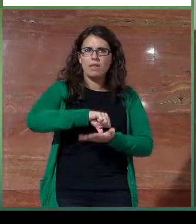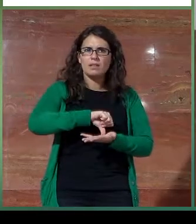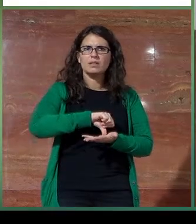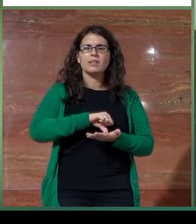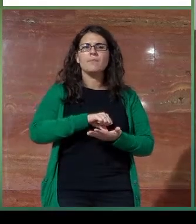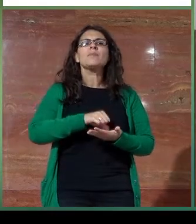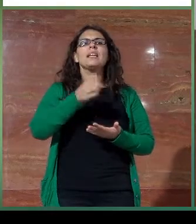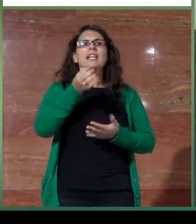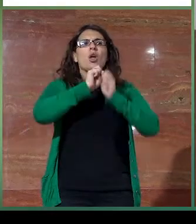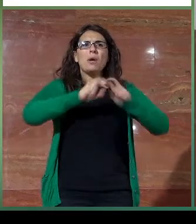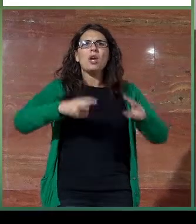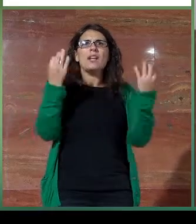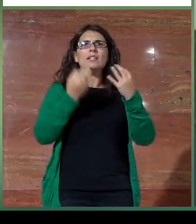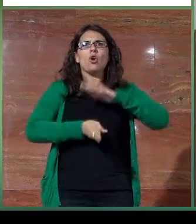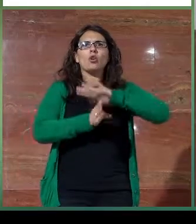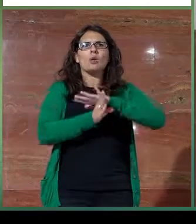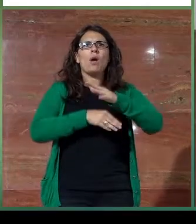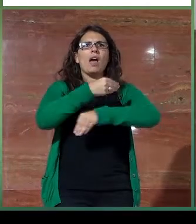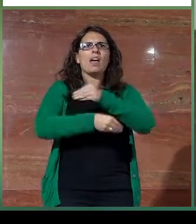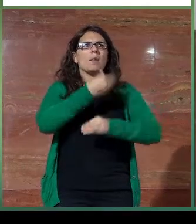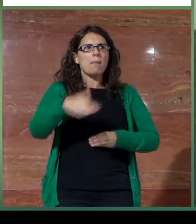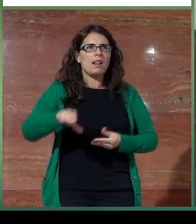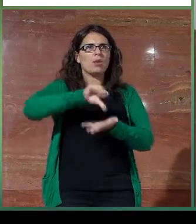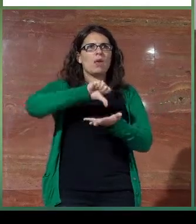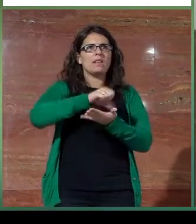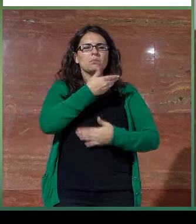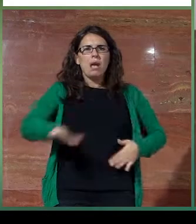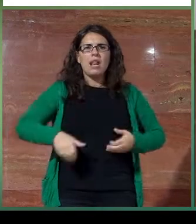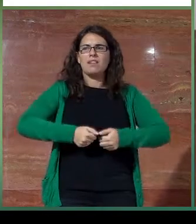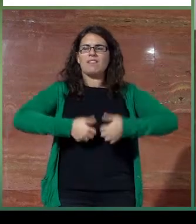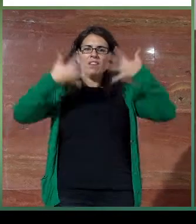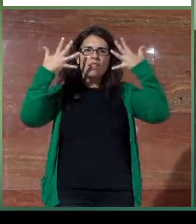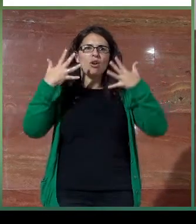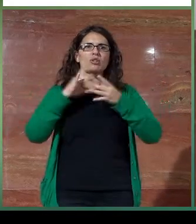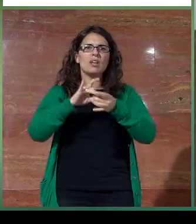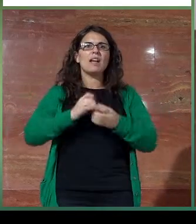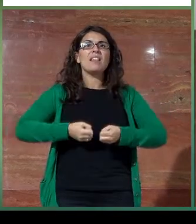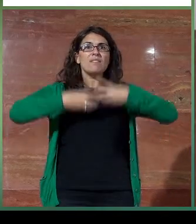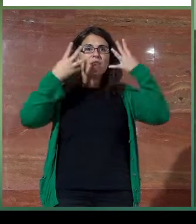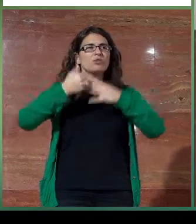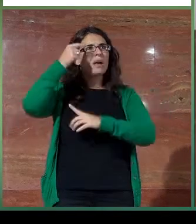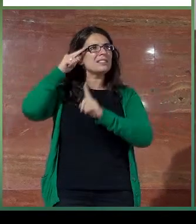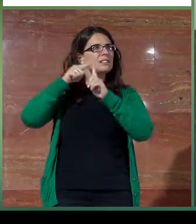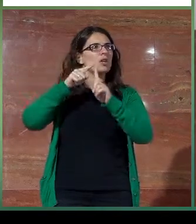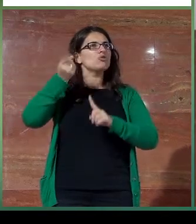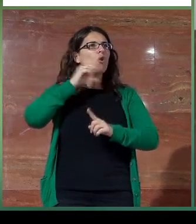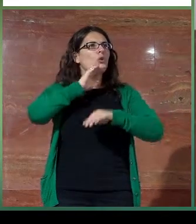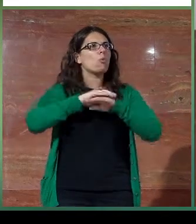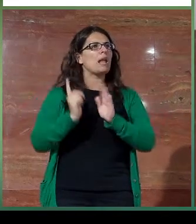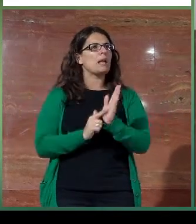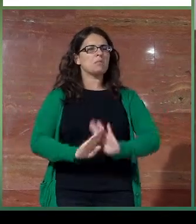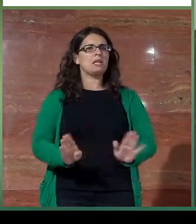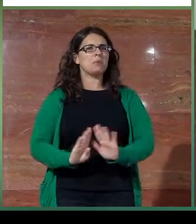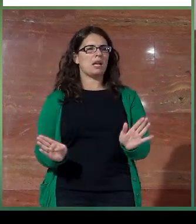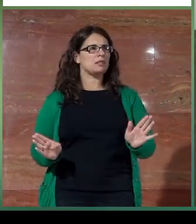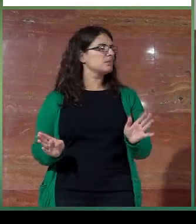se siguen haciendo malas ciudades, malos edificios, edificios que se limitan en muchos casos a cumplir la ley,